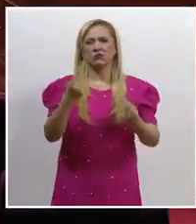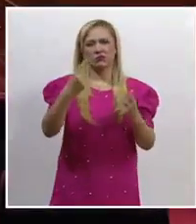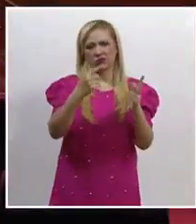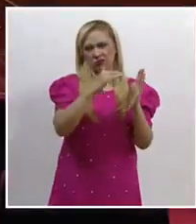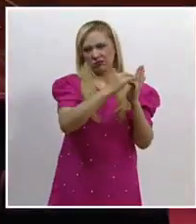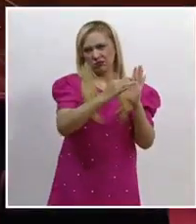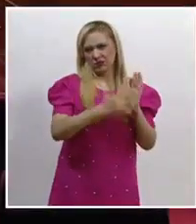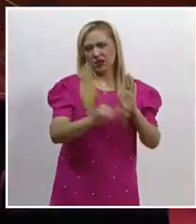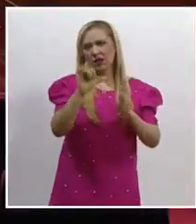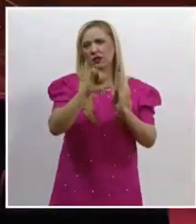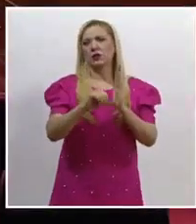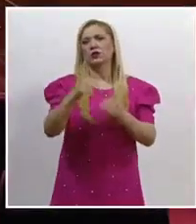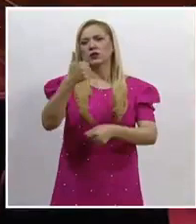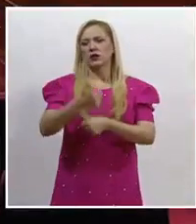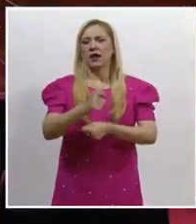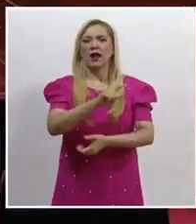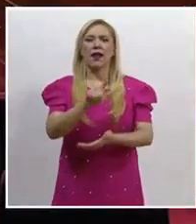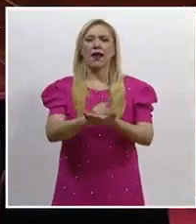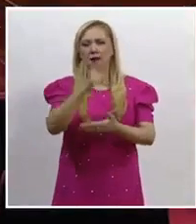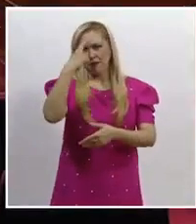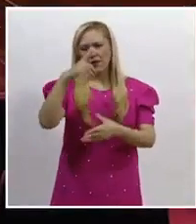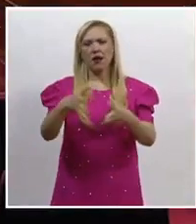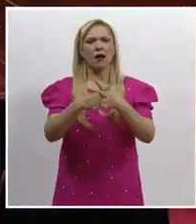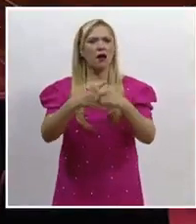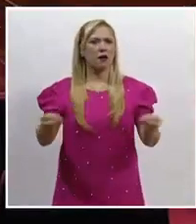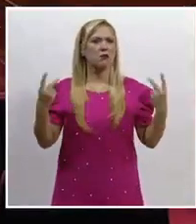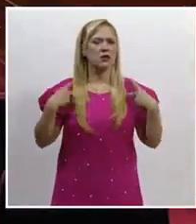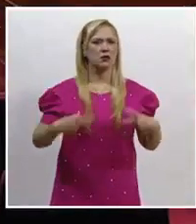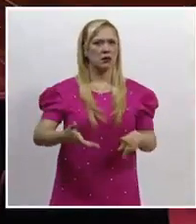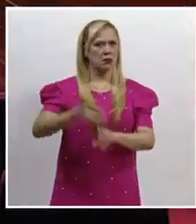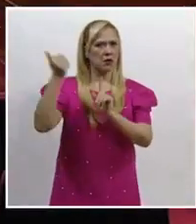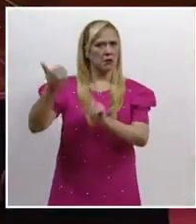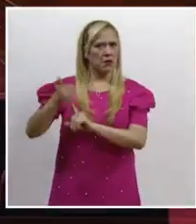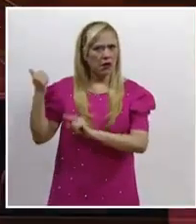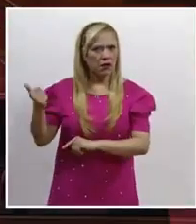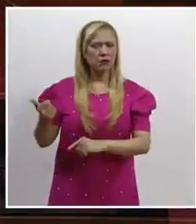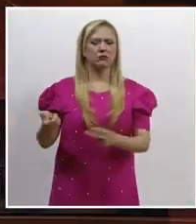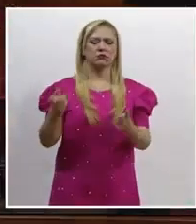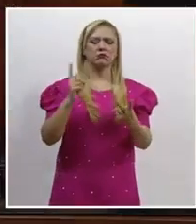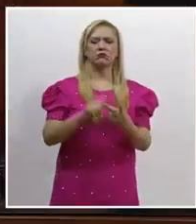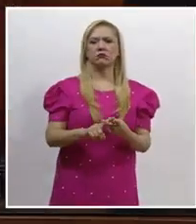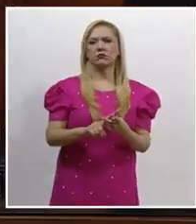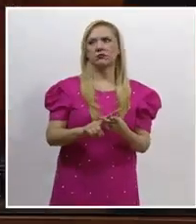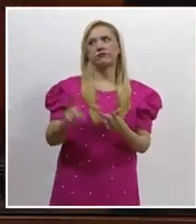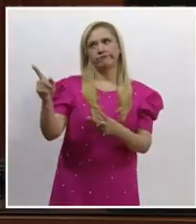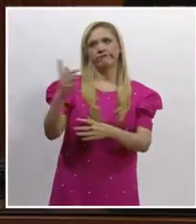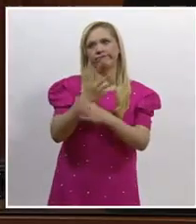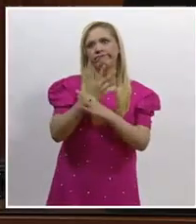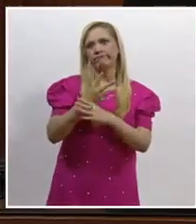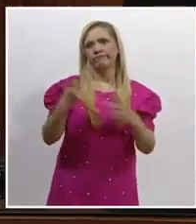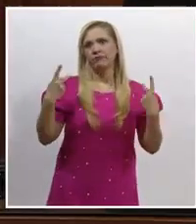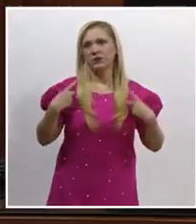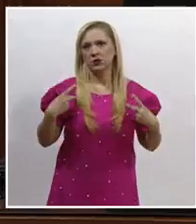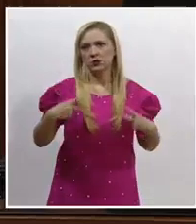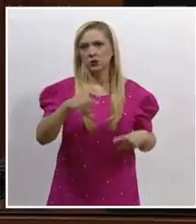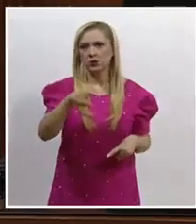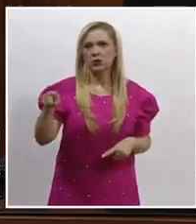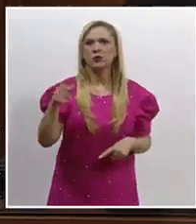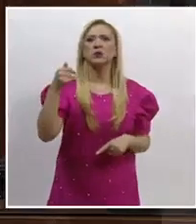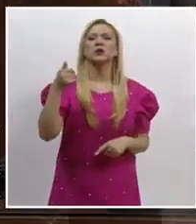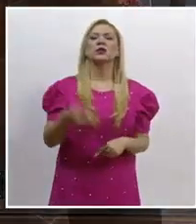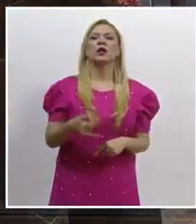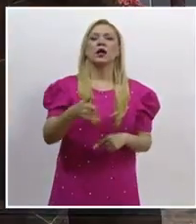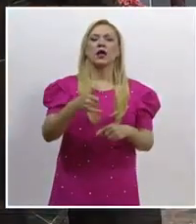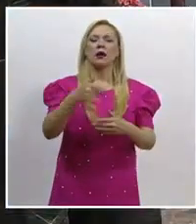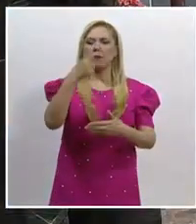porciones del artículo 6 de la ley en materia de desaparición forzada de personas, desaparición cometida por particulares y del Sistema Estatal de Búsqueda